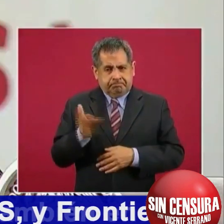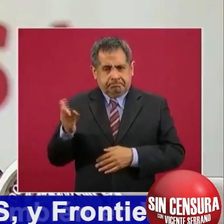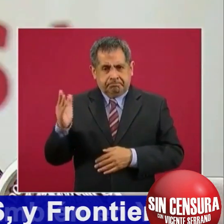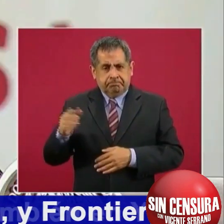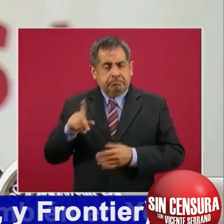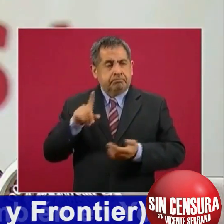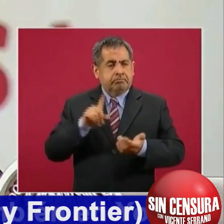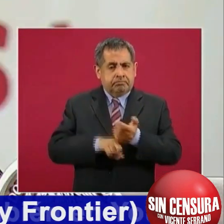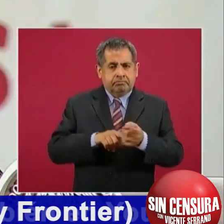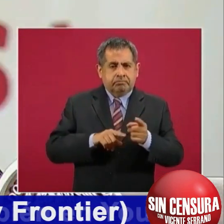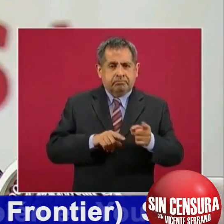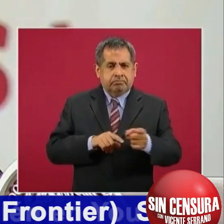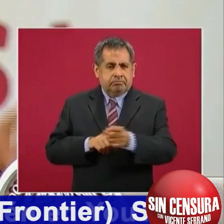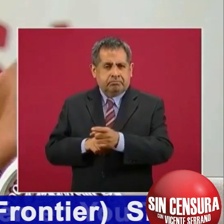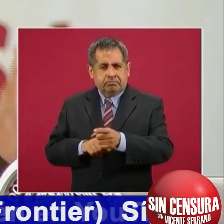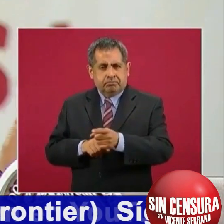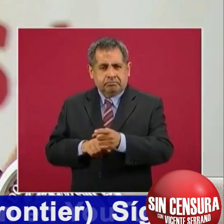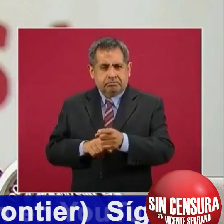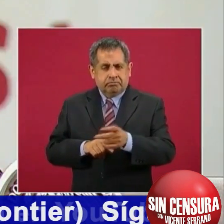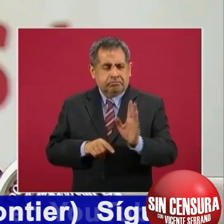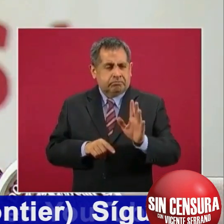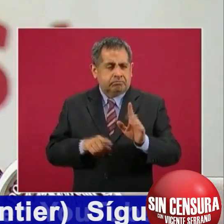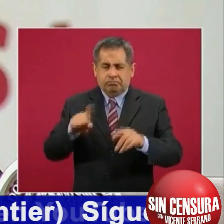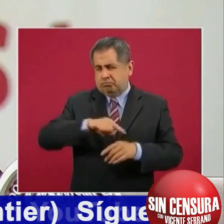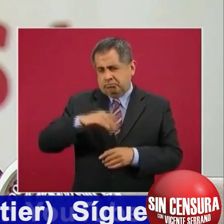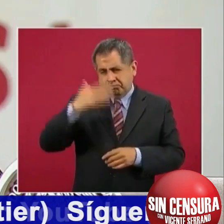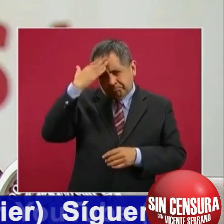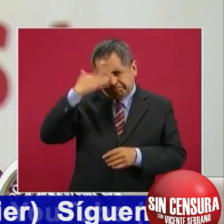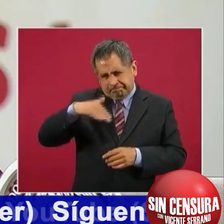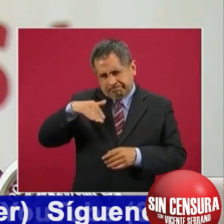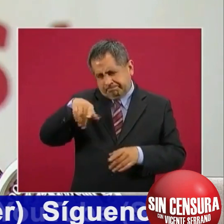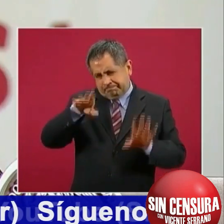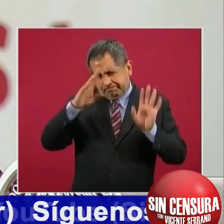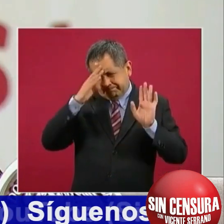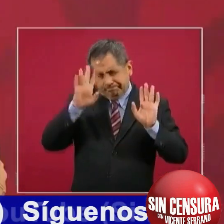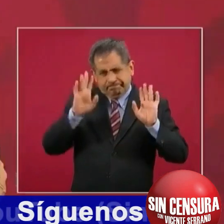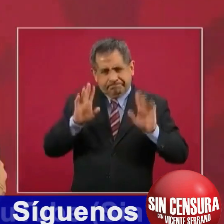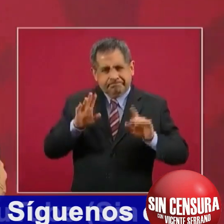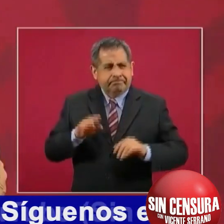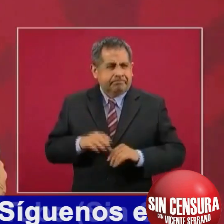electricistas, es de dominio público.